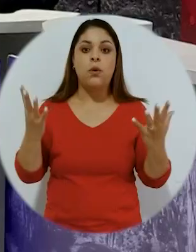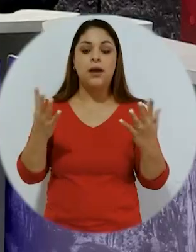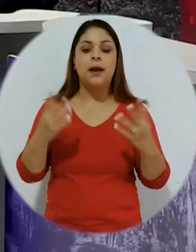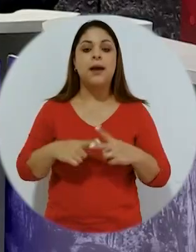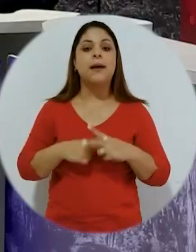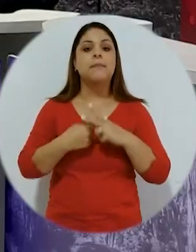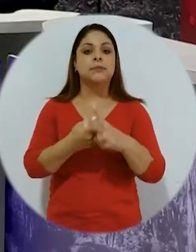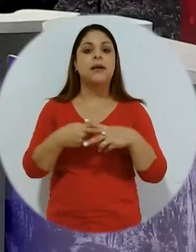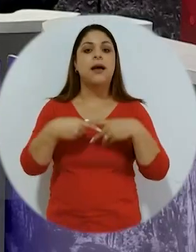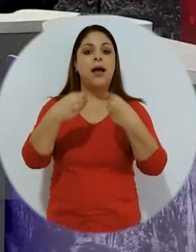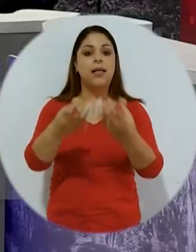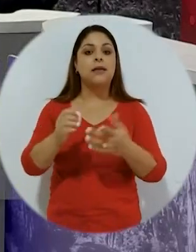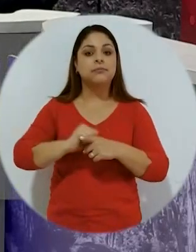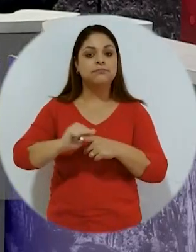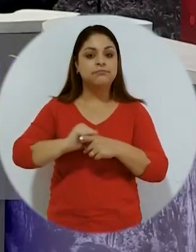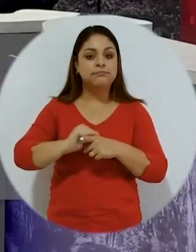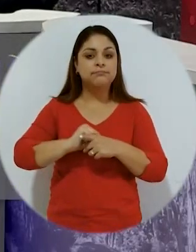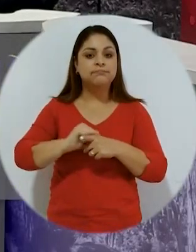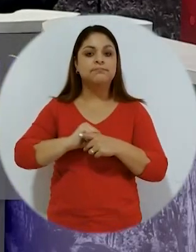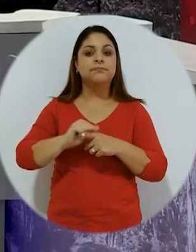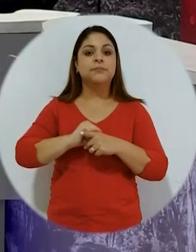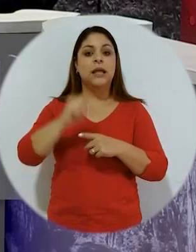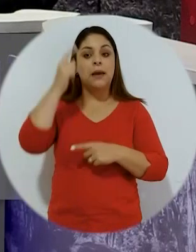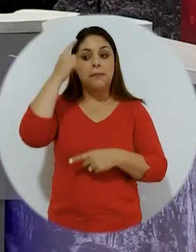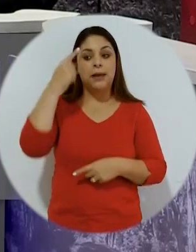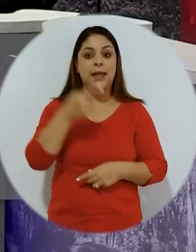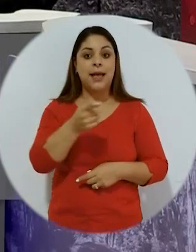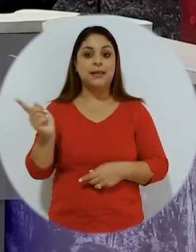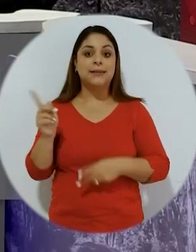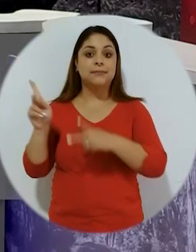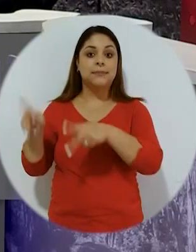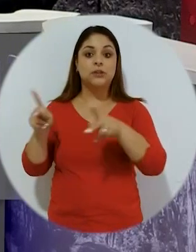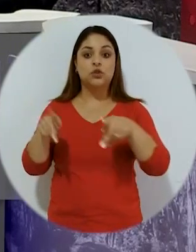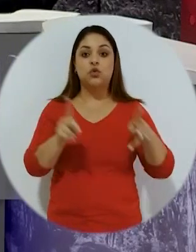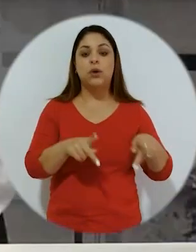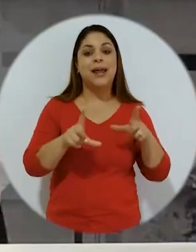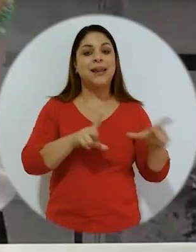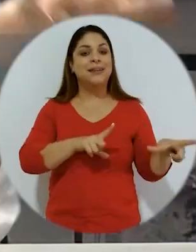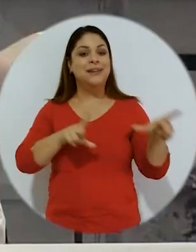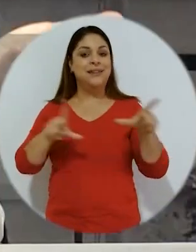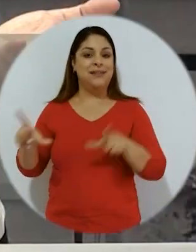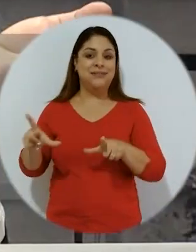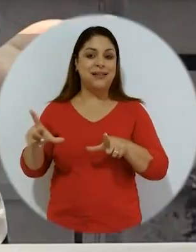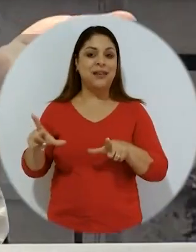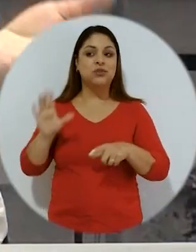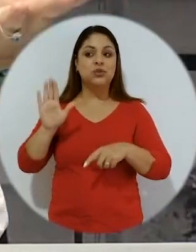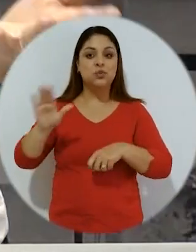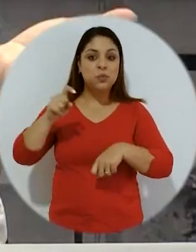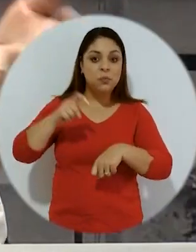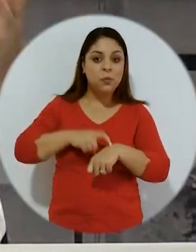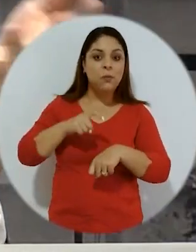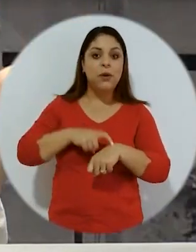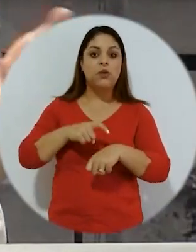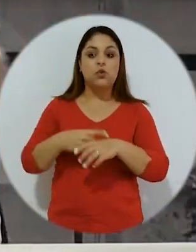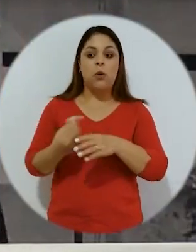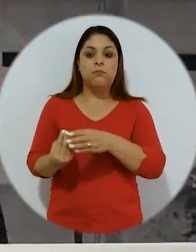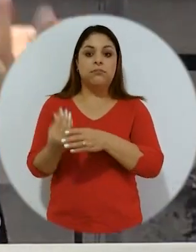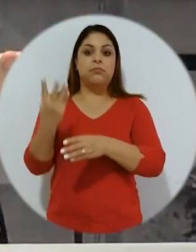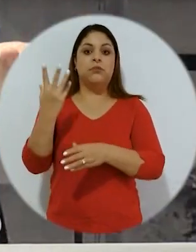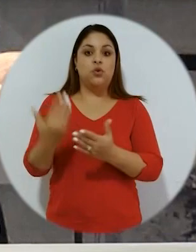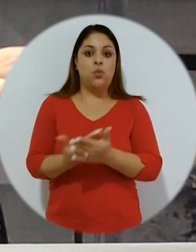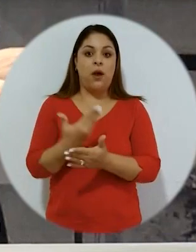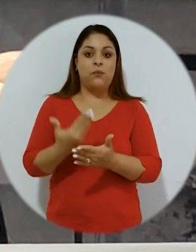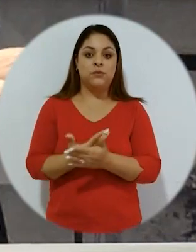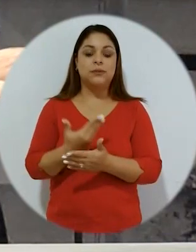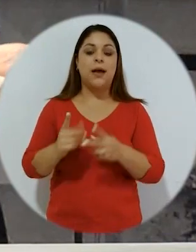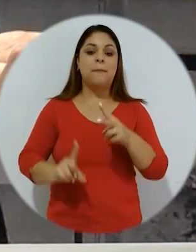públicas empezar a generar programas de capacitación para tener a esas personas listas en el momento en el que ese auge